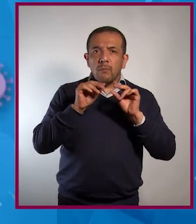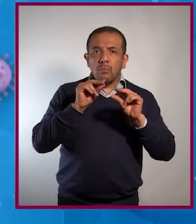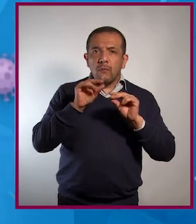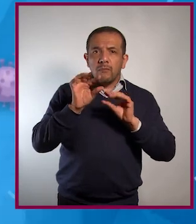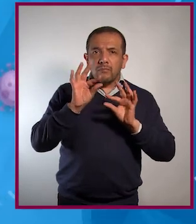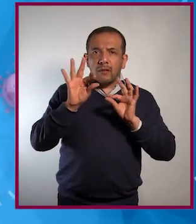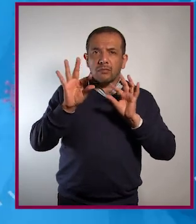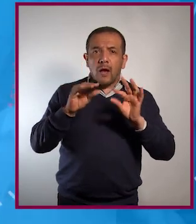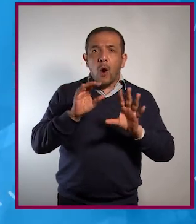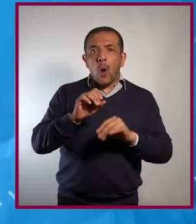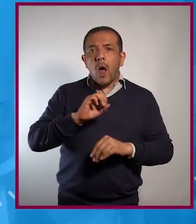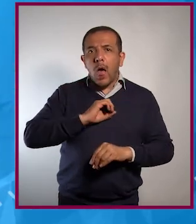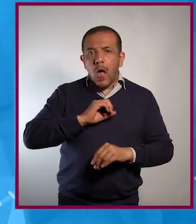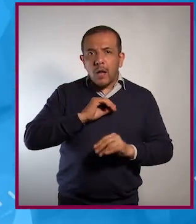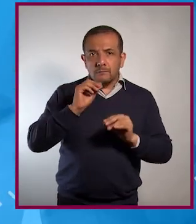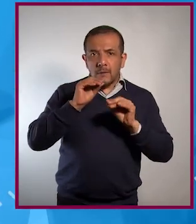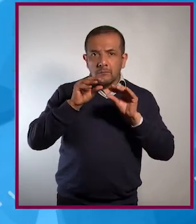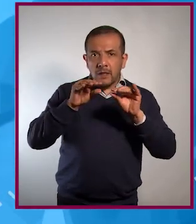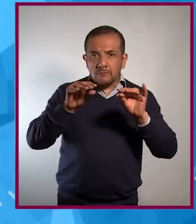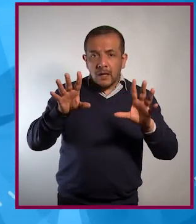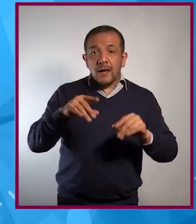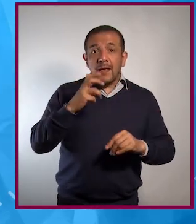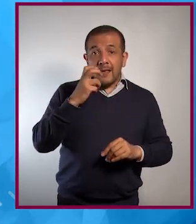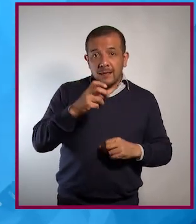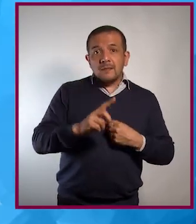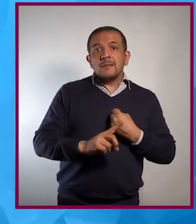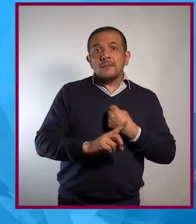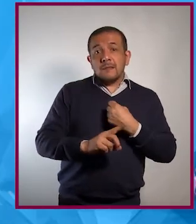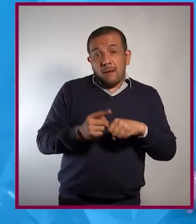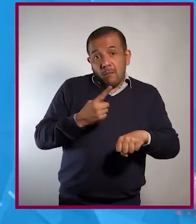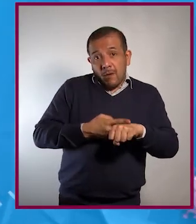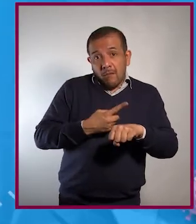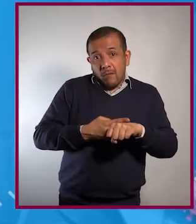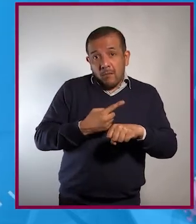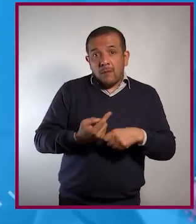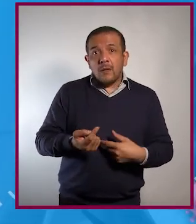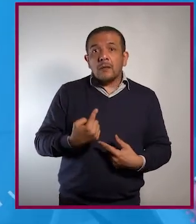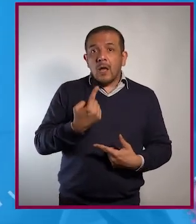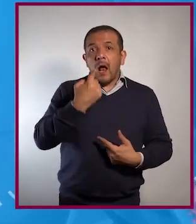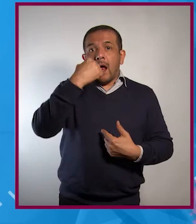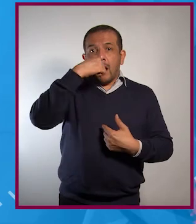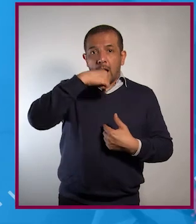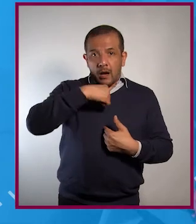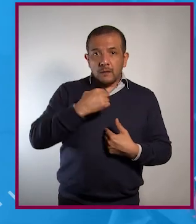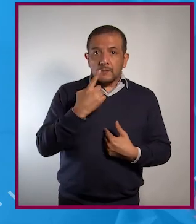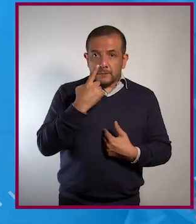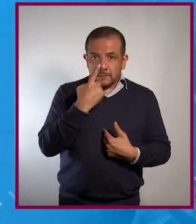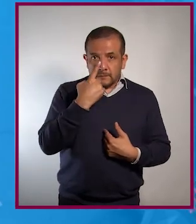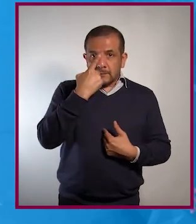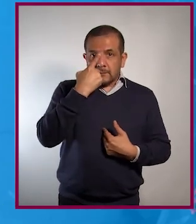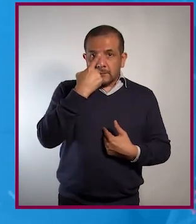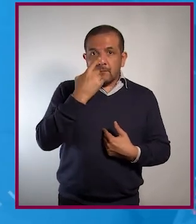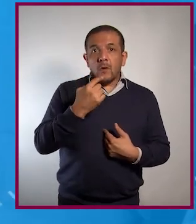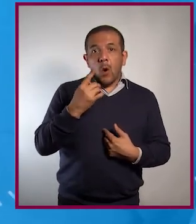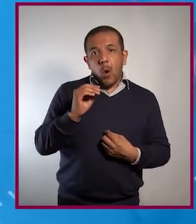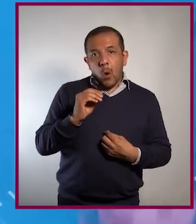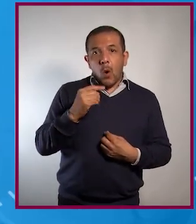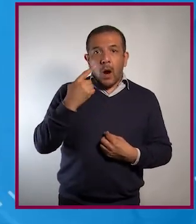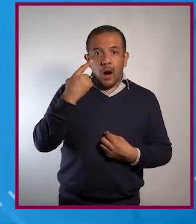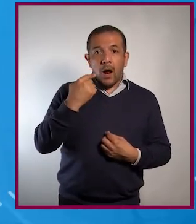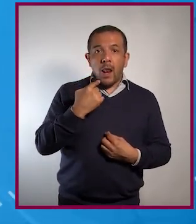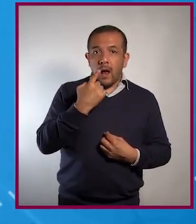generan cuando hablamos o cuando tosemos. La enfermedad se adquiere cuando esas gotas ingresan a través de las vías respiratorias